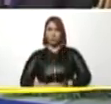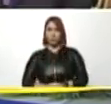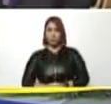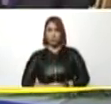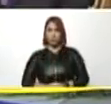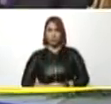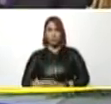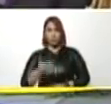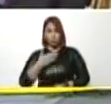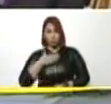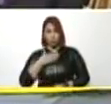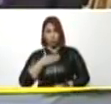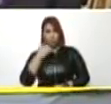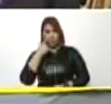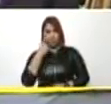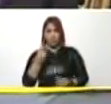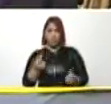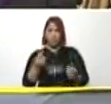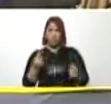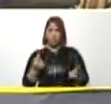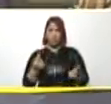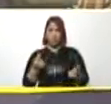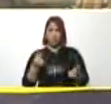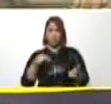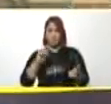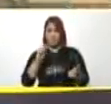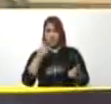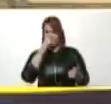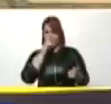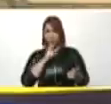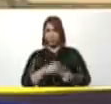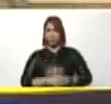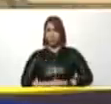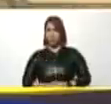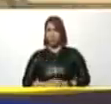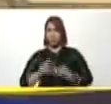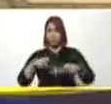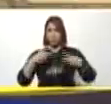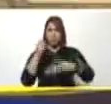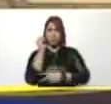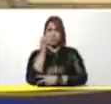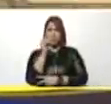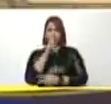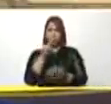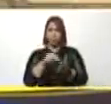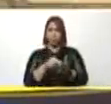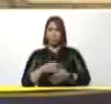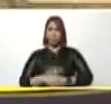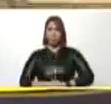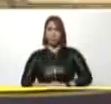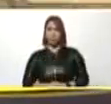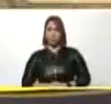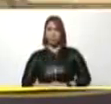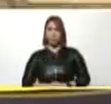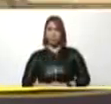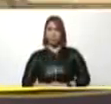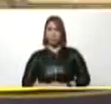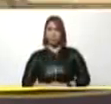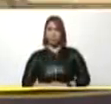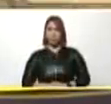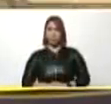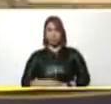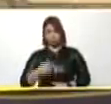Yo he estado muy pendiente en este primer año de esta nueva Asamblea Nacional. He estado